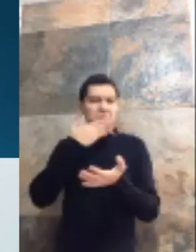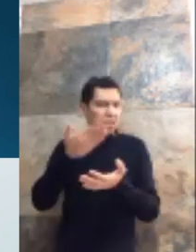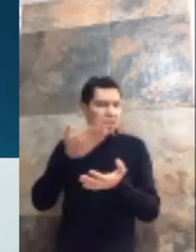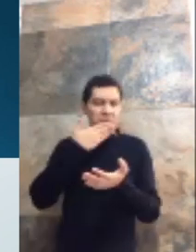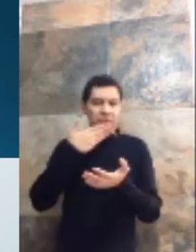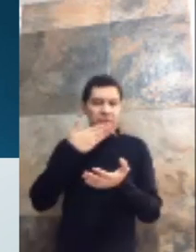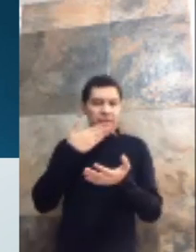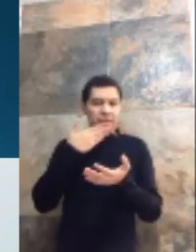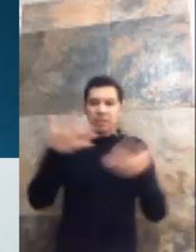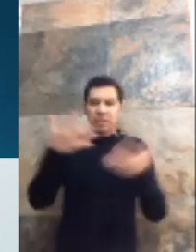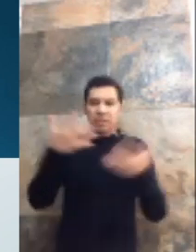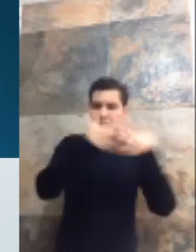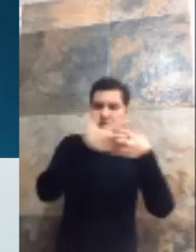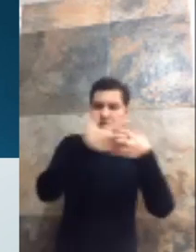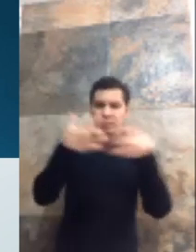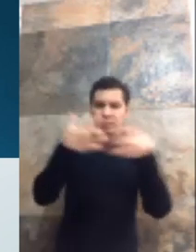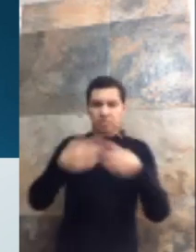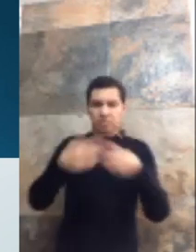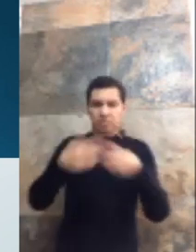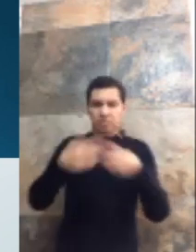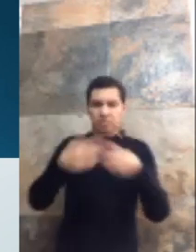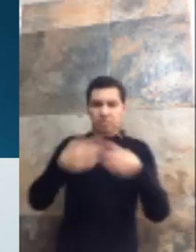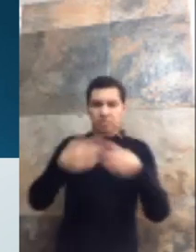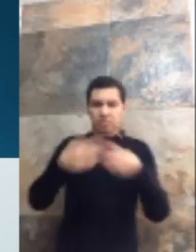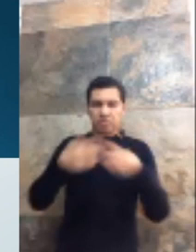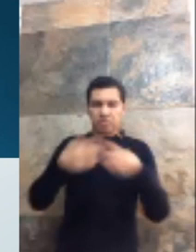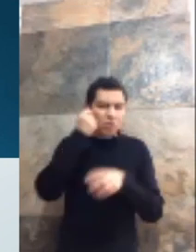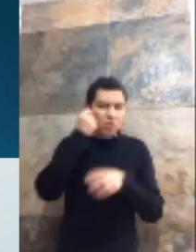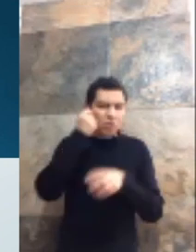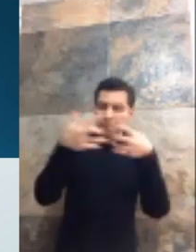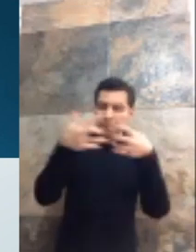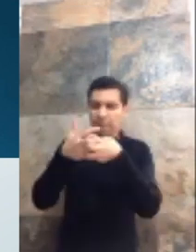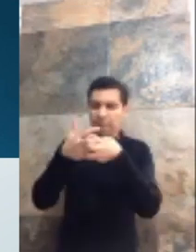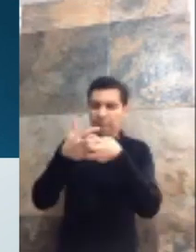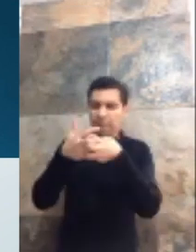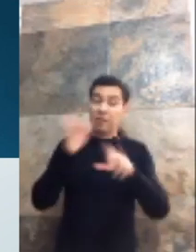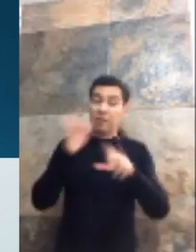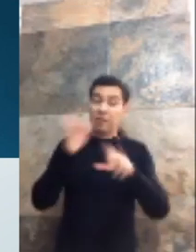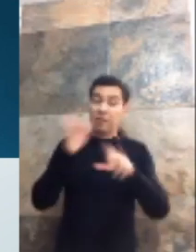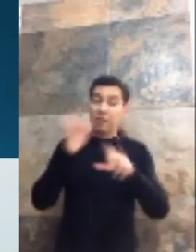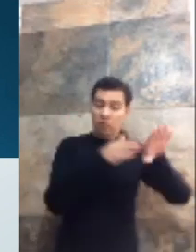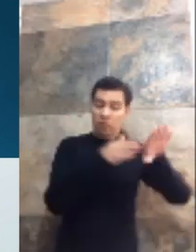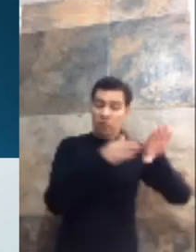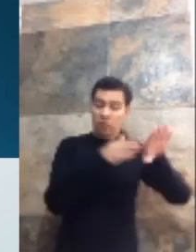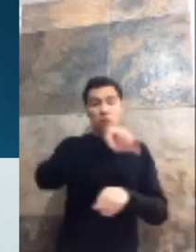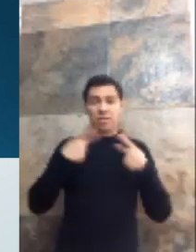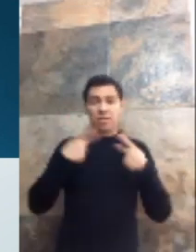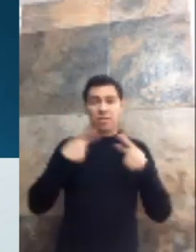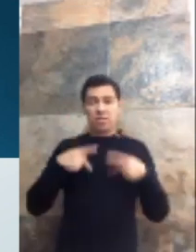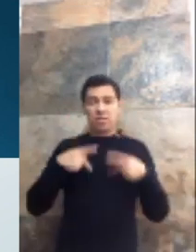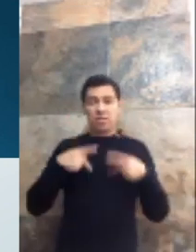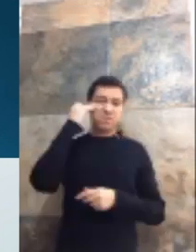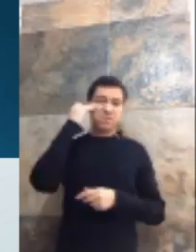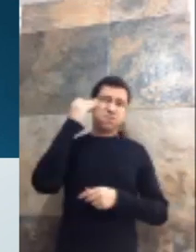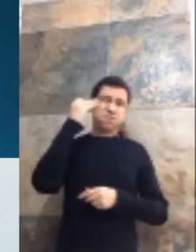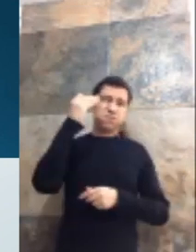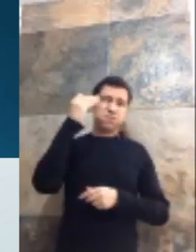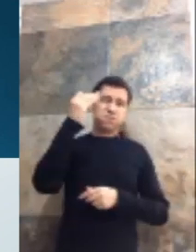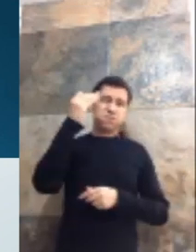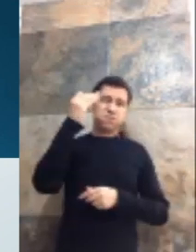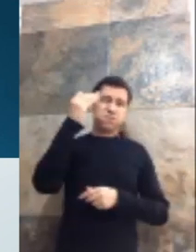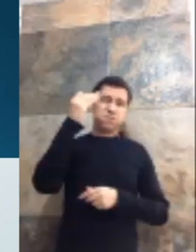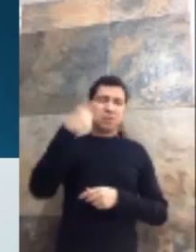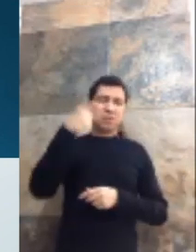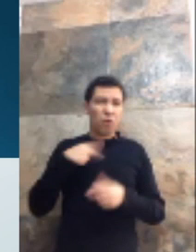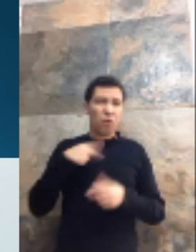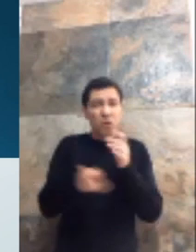en el otro extremo de la curva vamos a tener personas que van a tardar mucho en adaptarse por todo tipo de razones. Unas